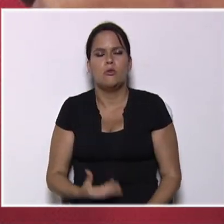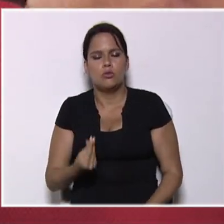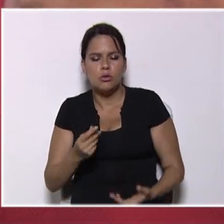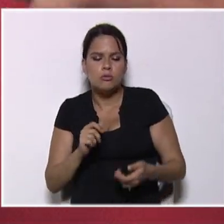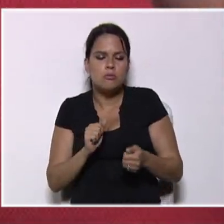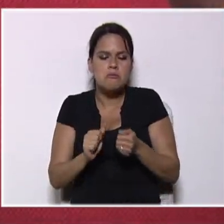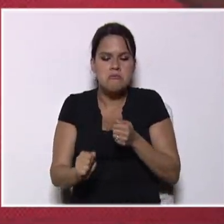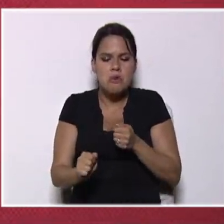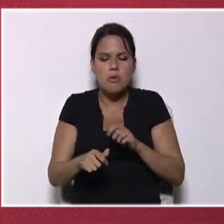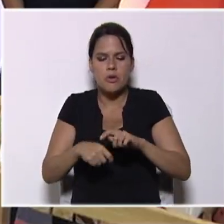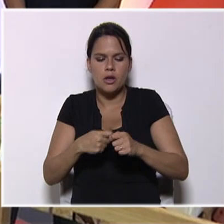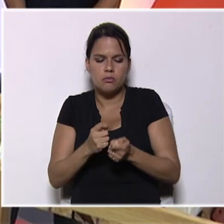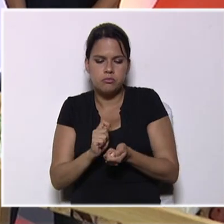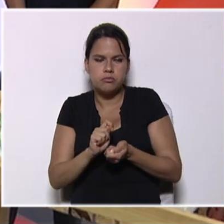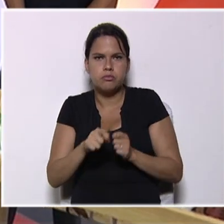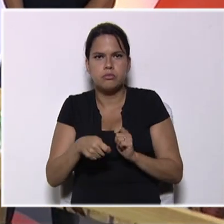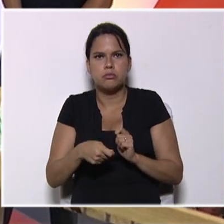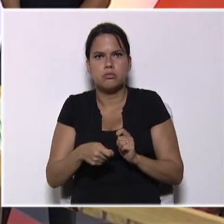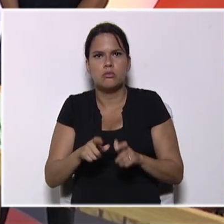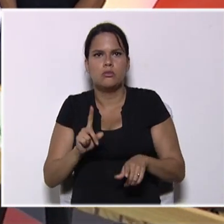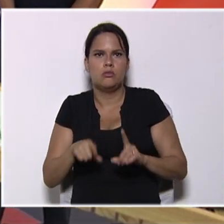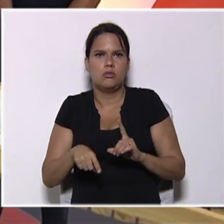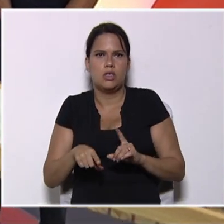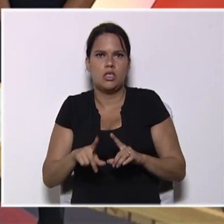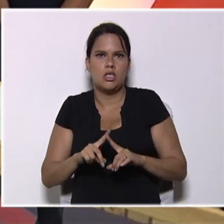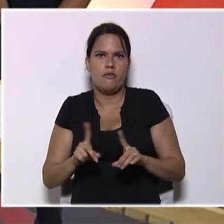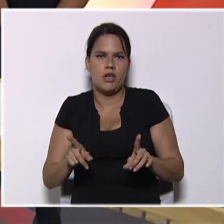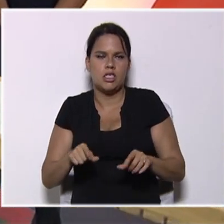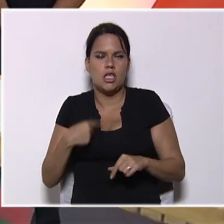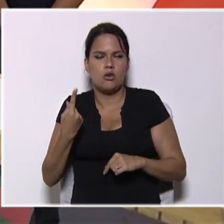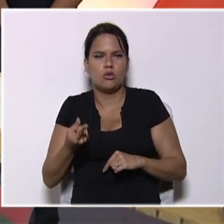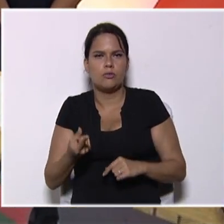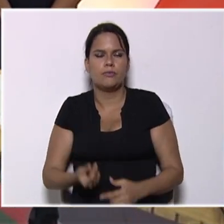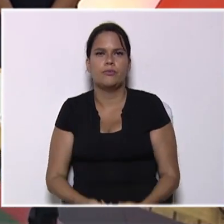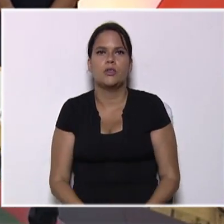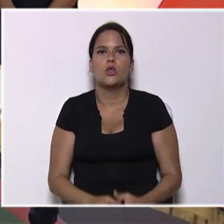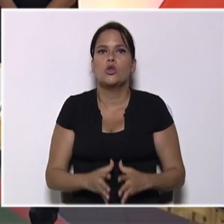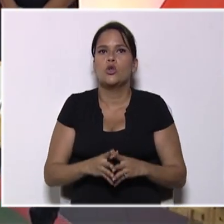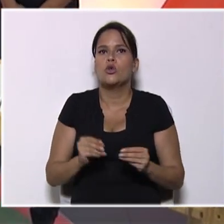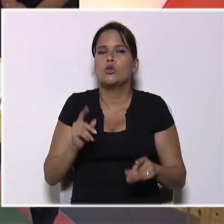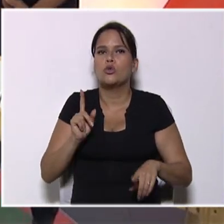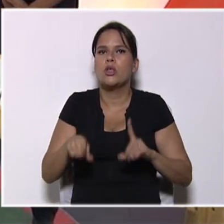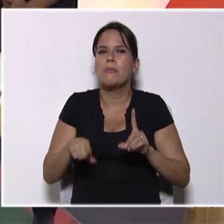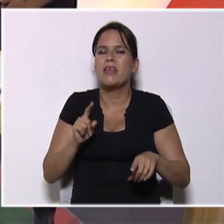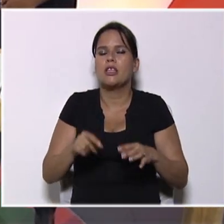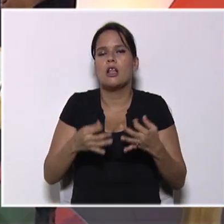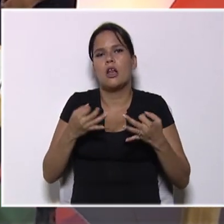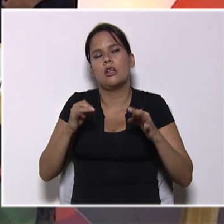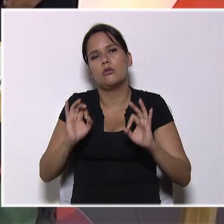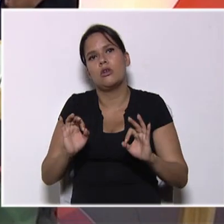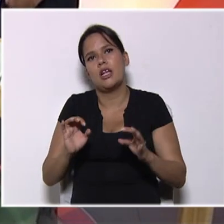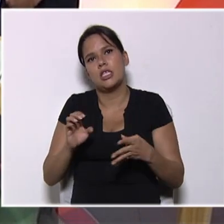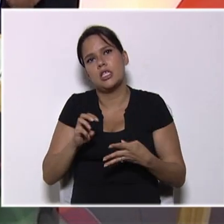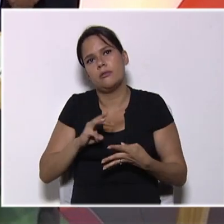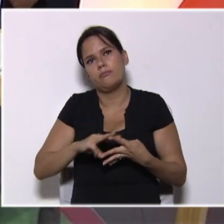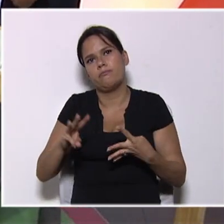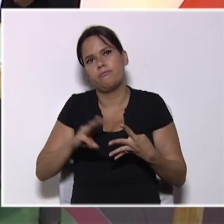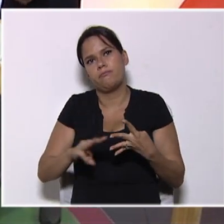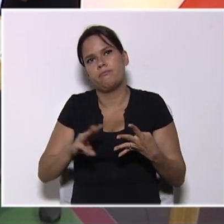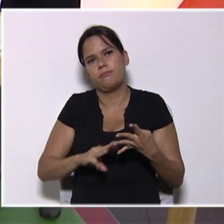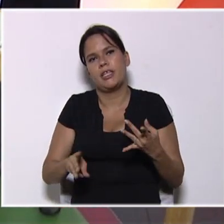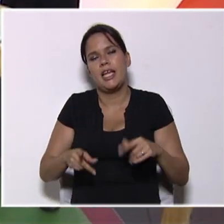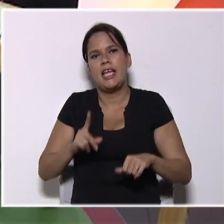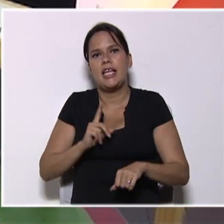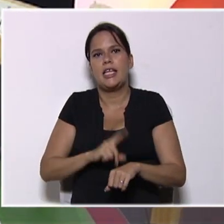maleable comparado con otros. Entonces, todo eso va a depender de la naturaleza del material, el tiempo